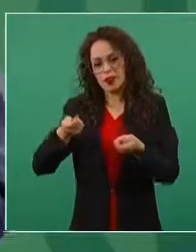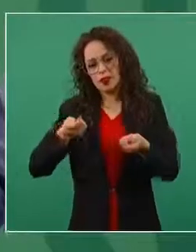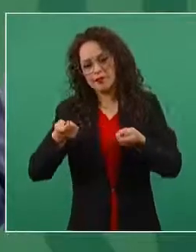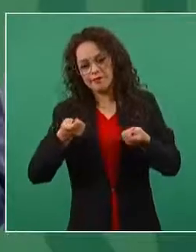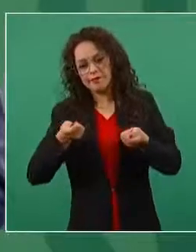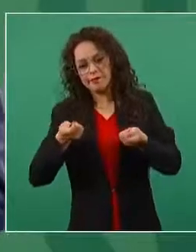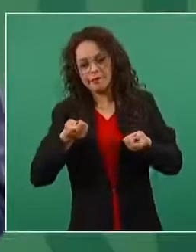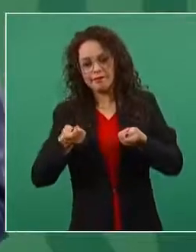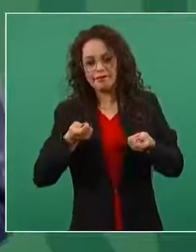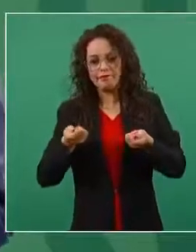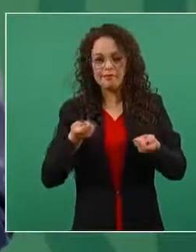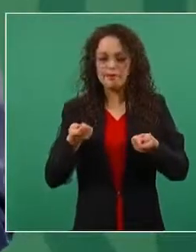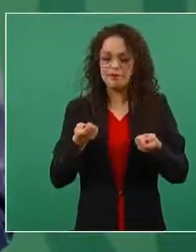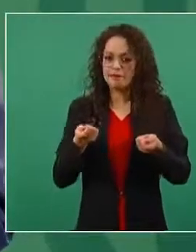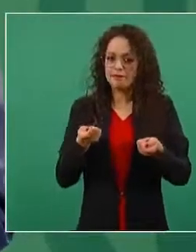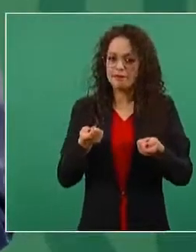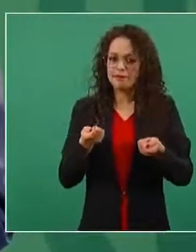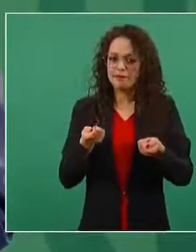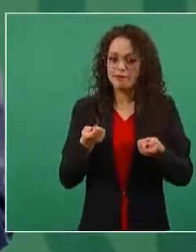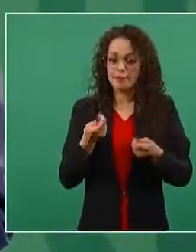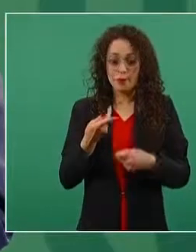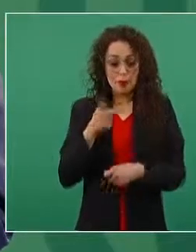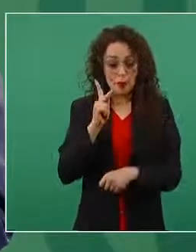pero ya la mayoría,